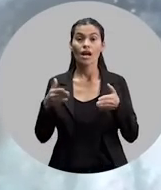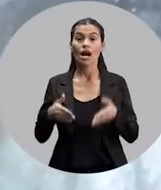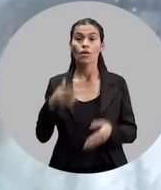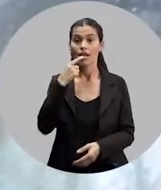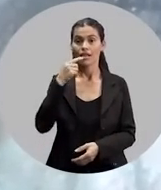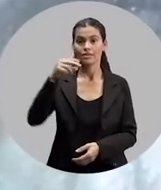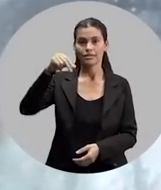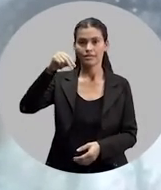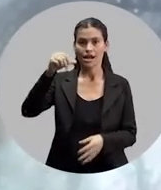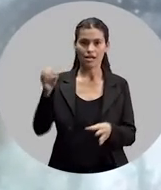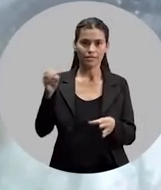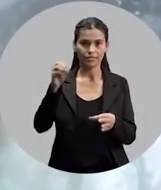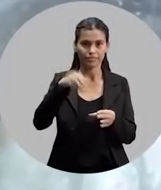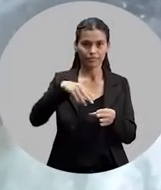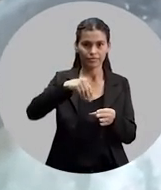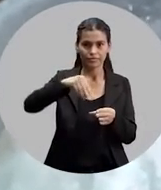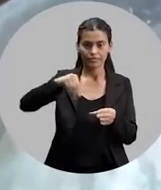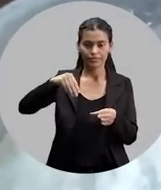Bueno, ahora le coloco la sal.